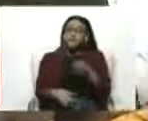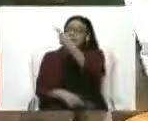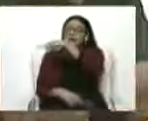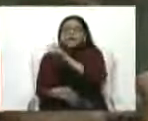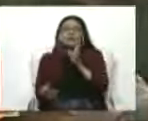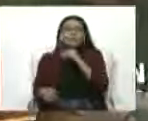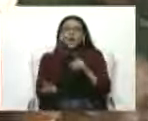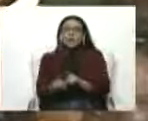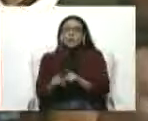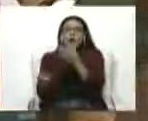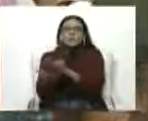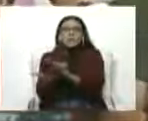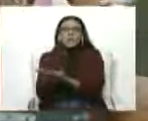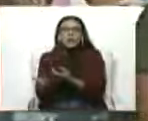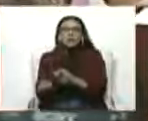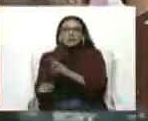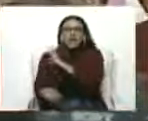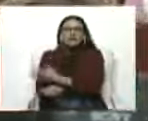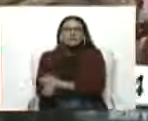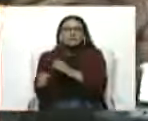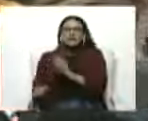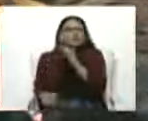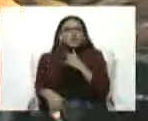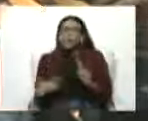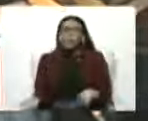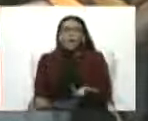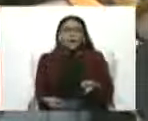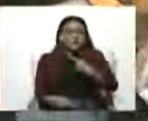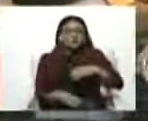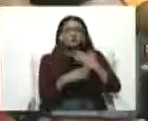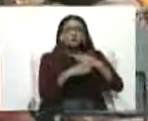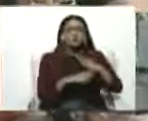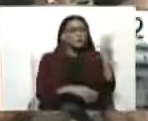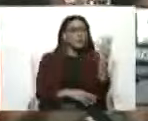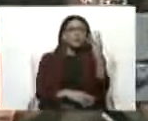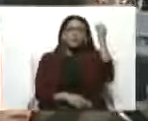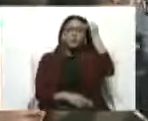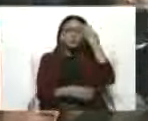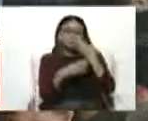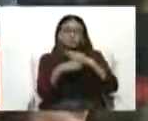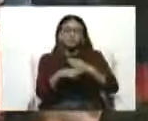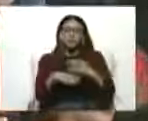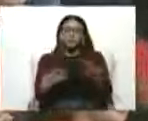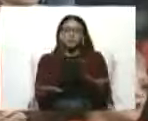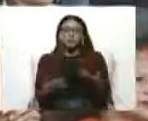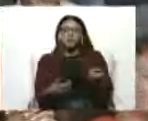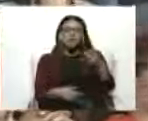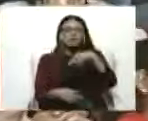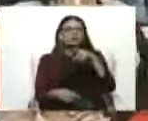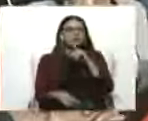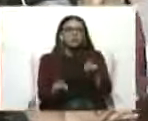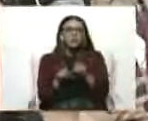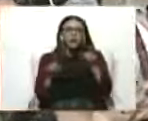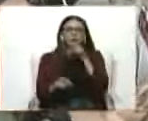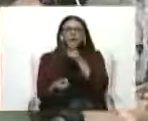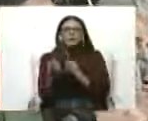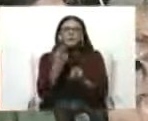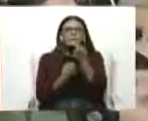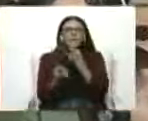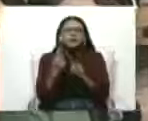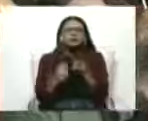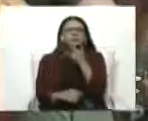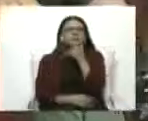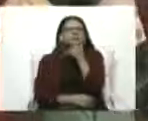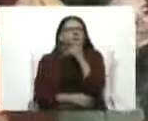Nos quedan 44 días. Y ahí uno se pregunta, ¿por qué los candidatos de la oposición no salen con su programa de